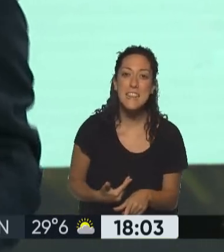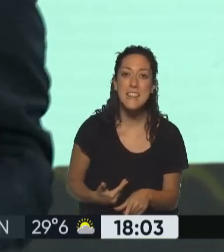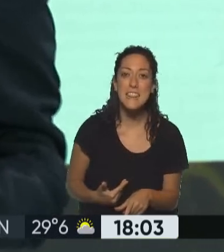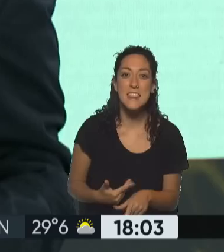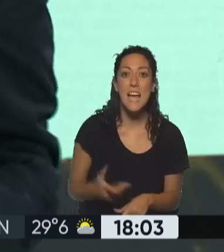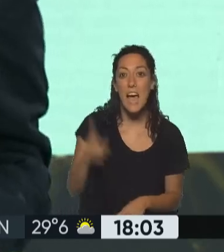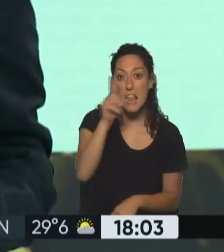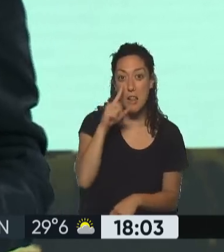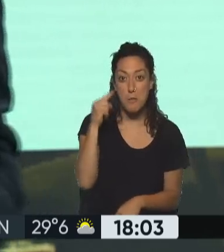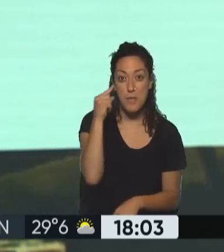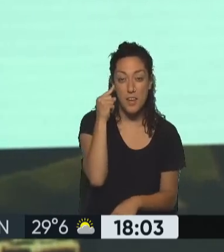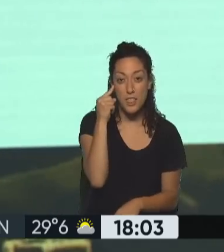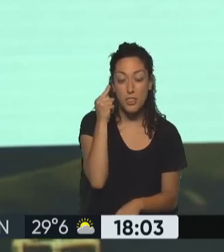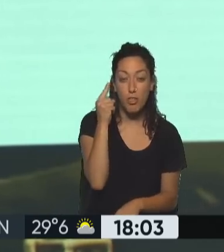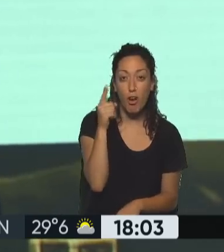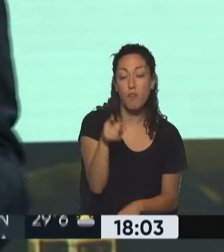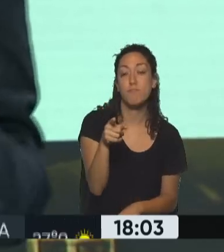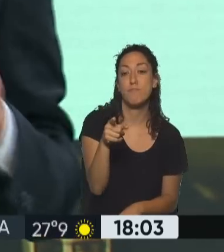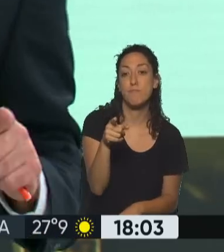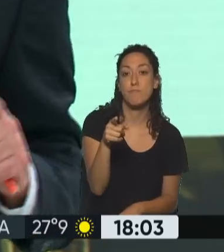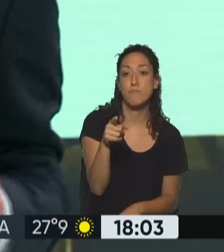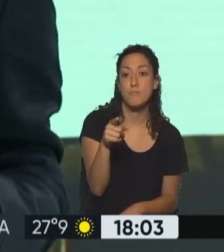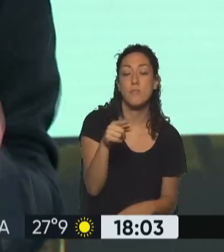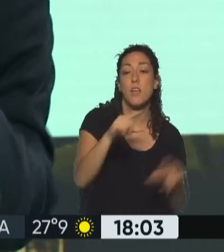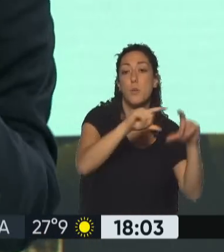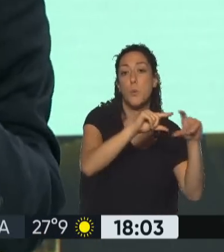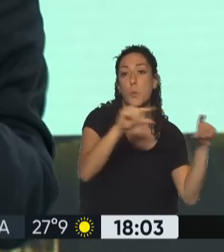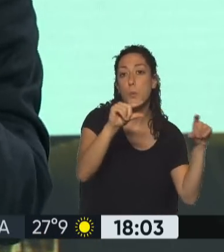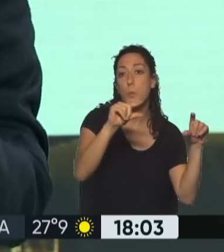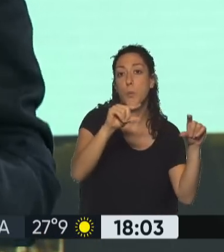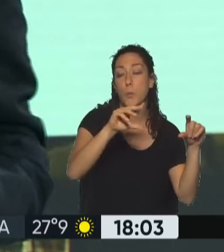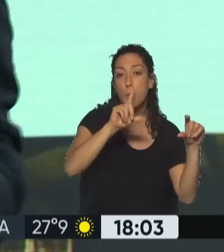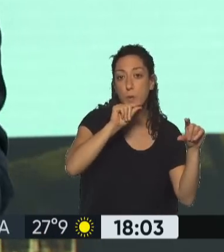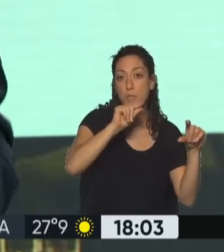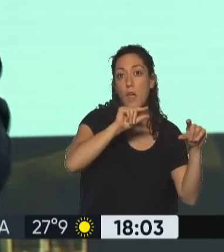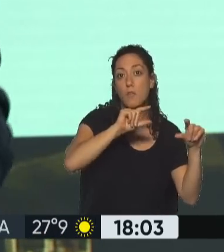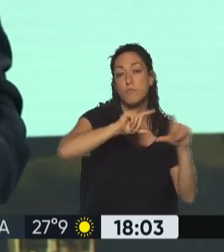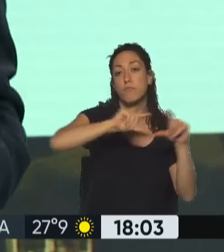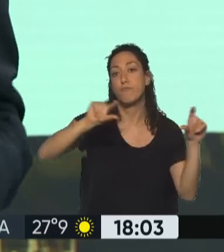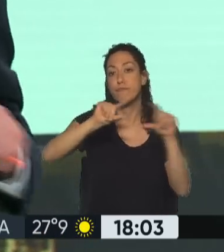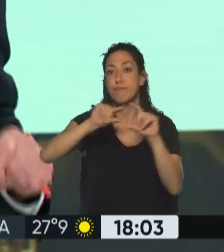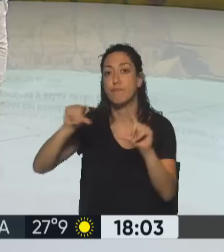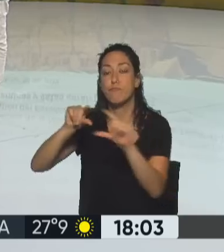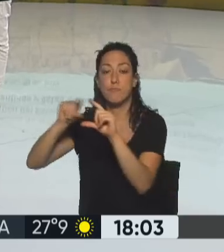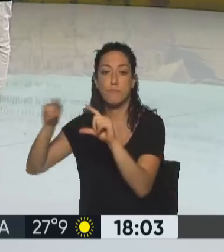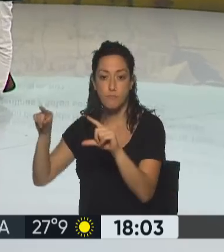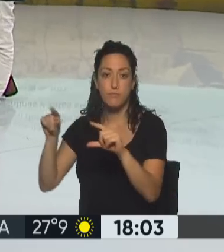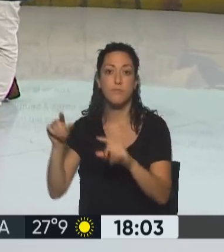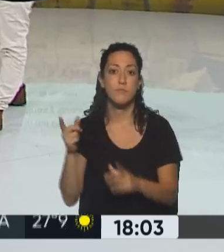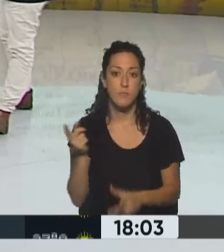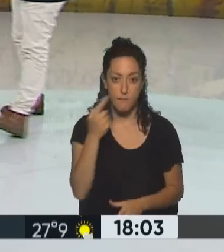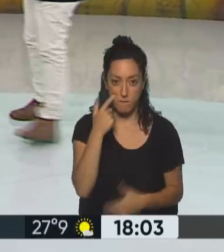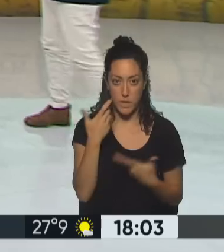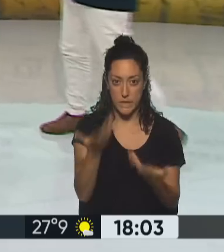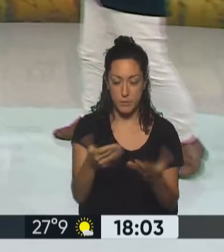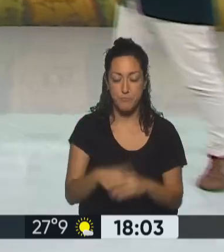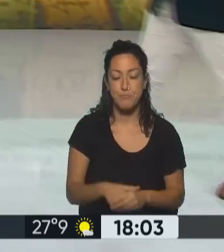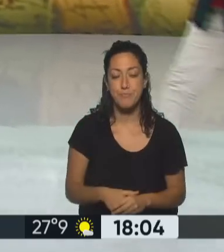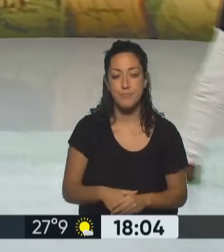Alberto Fernández, fue mencionando en cada uno de sus tweets de mensajes. Me acompañan y te los